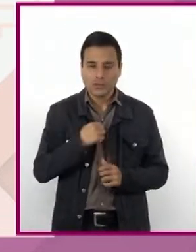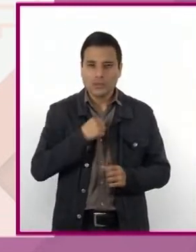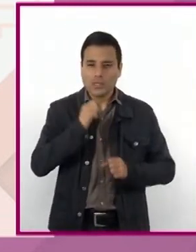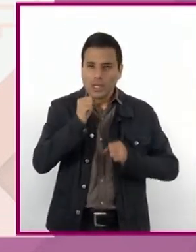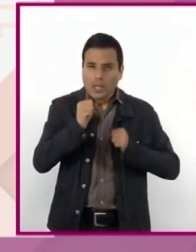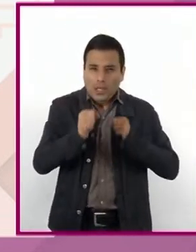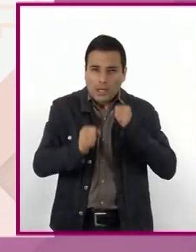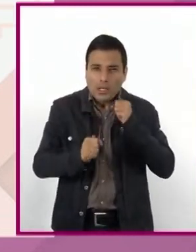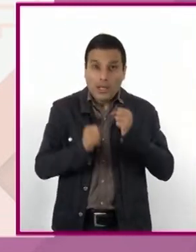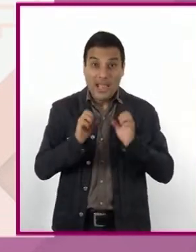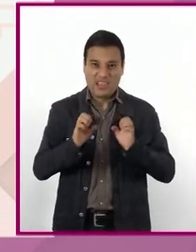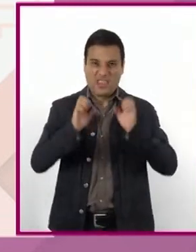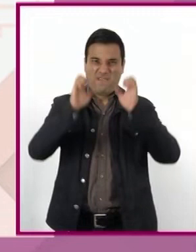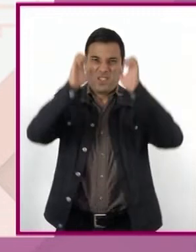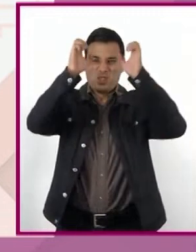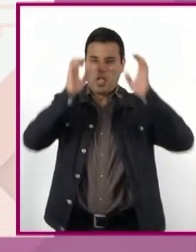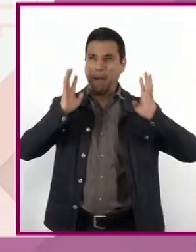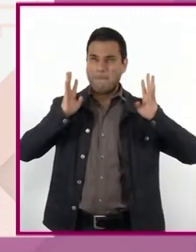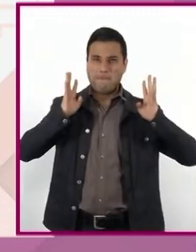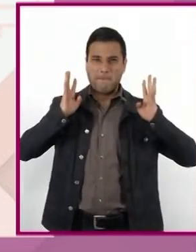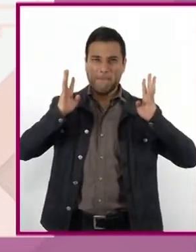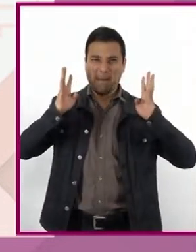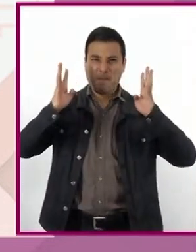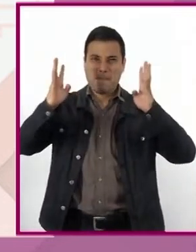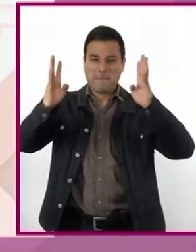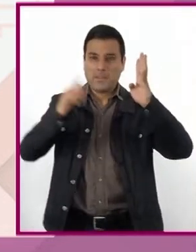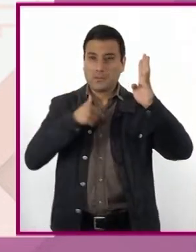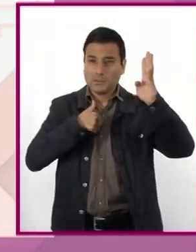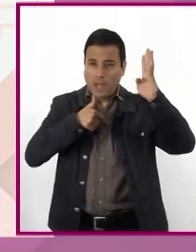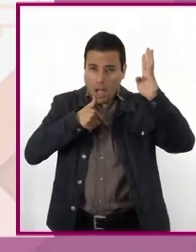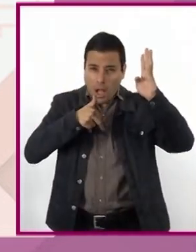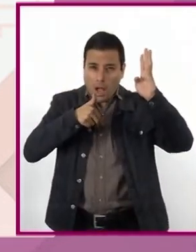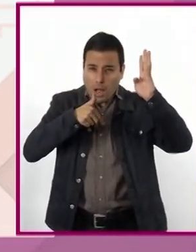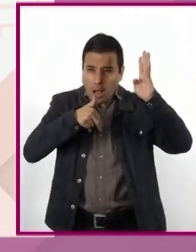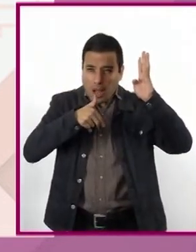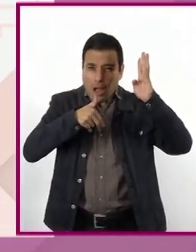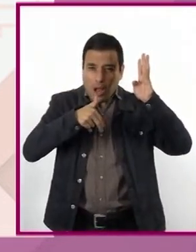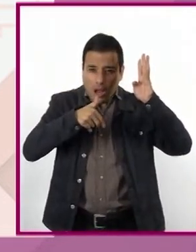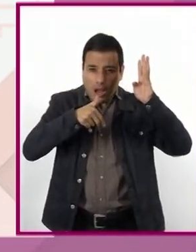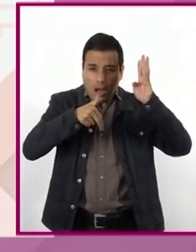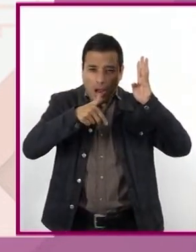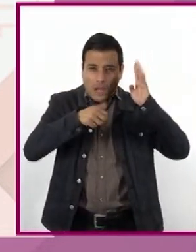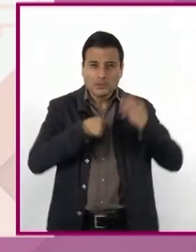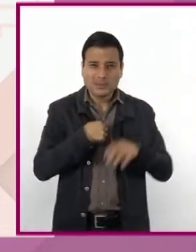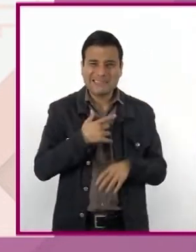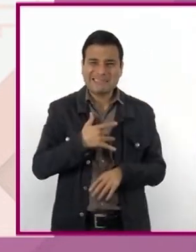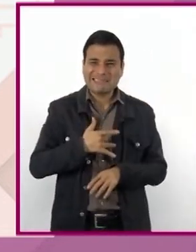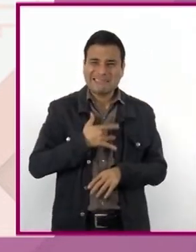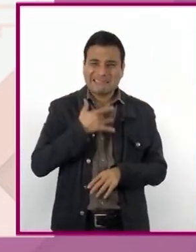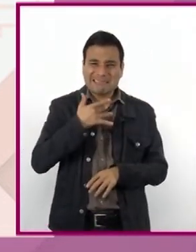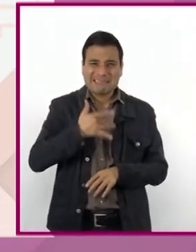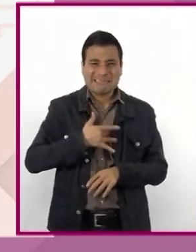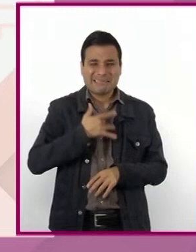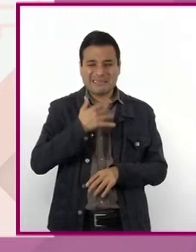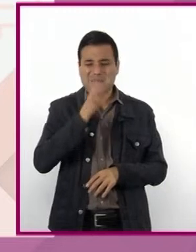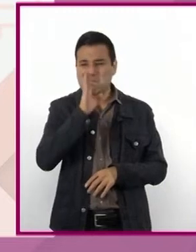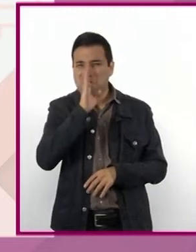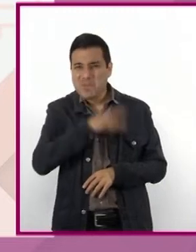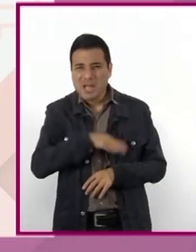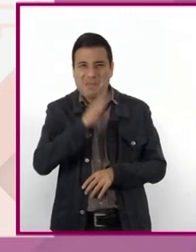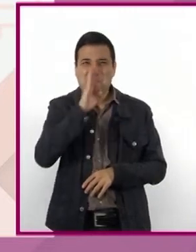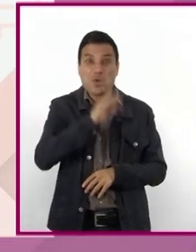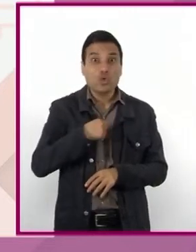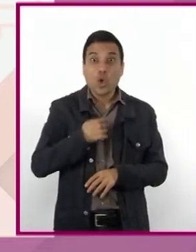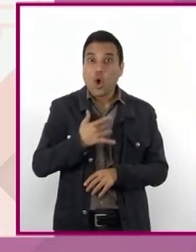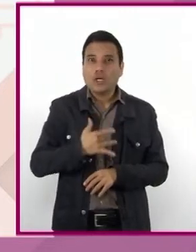los enormes edificios, me iba sintiendo cada vez peor. Sentía que las paredes se me acercaban